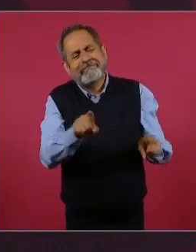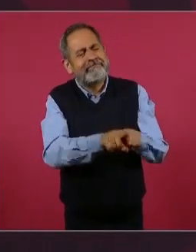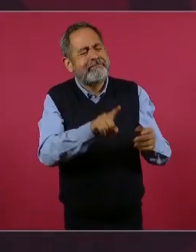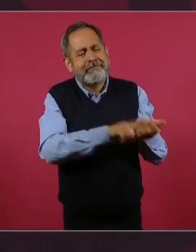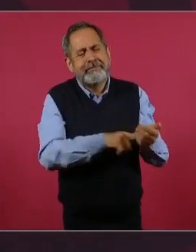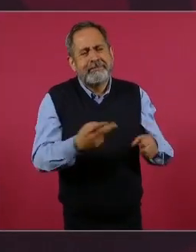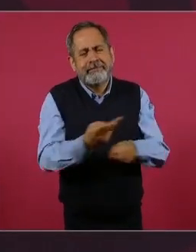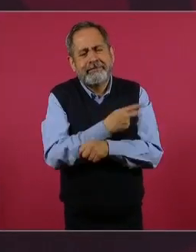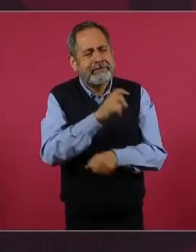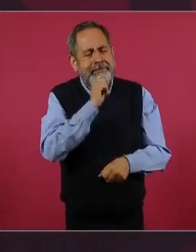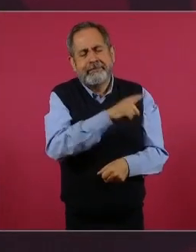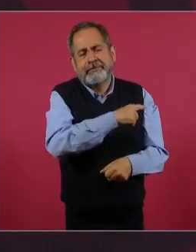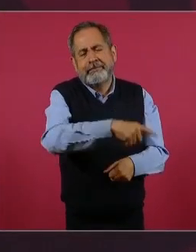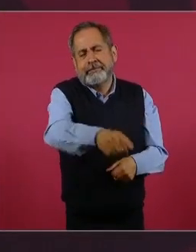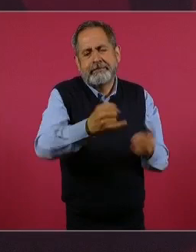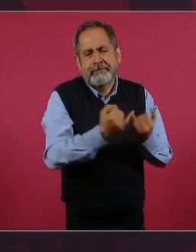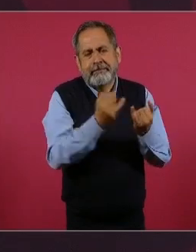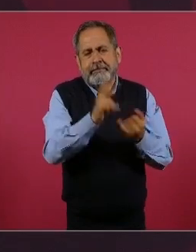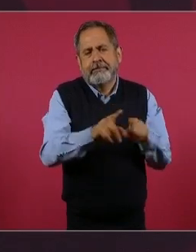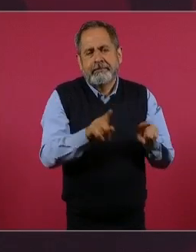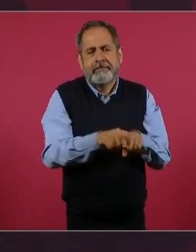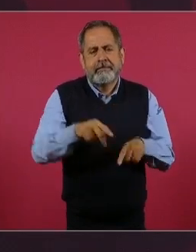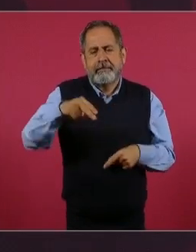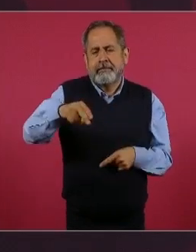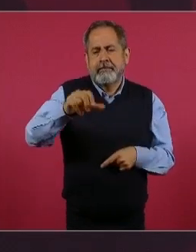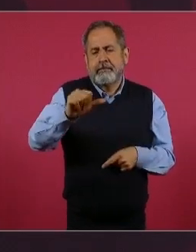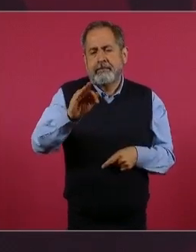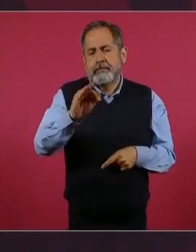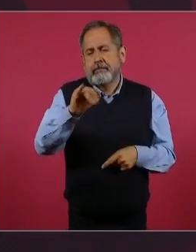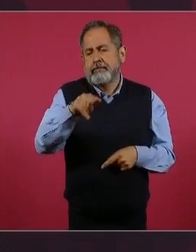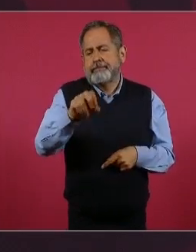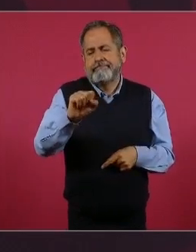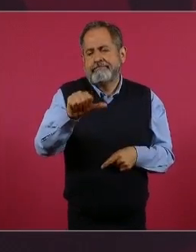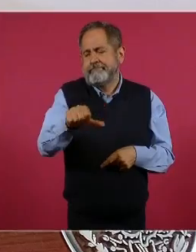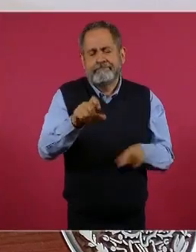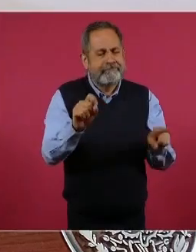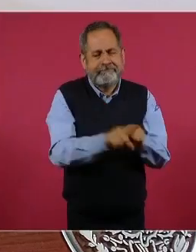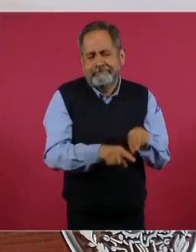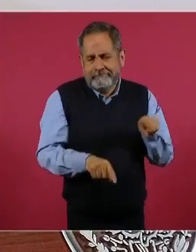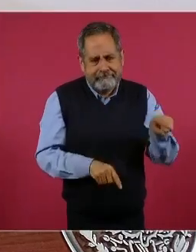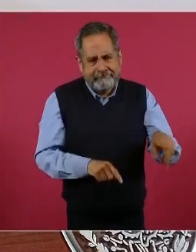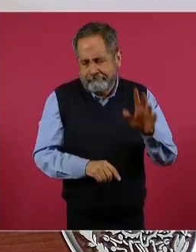que pasaba con Nacional Financiera,